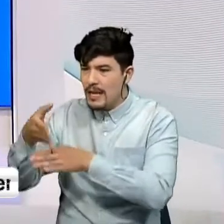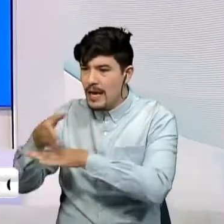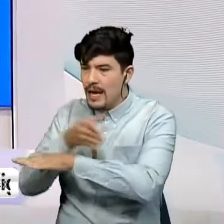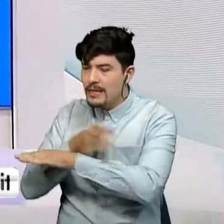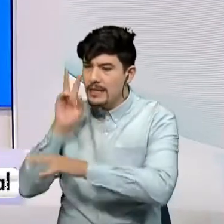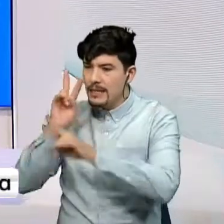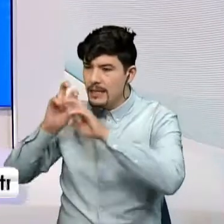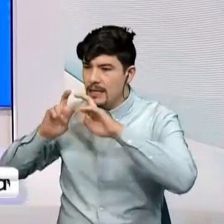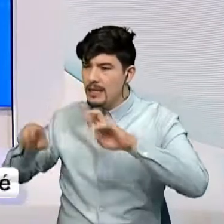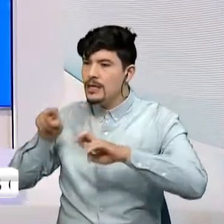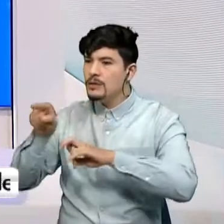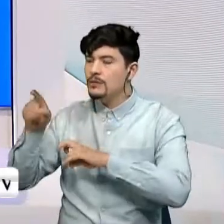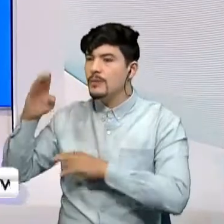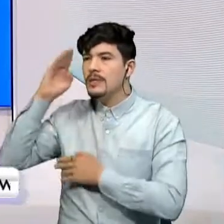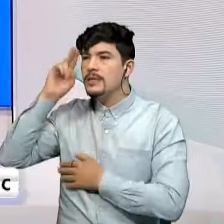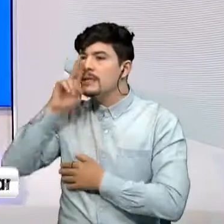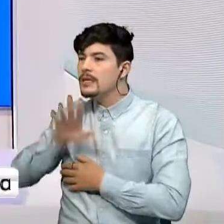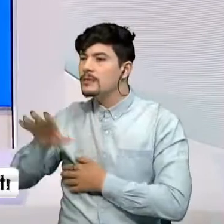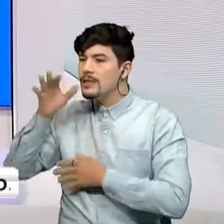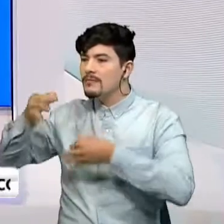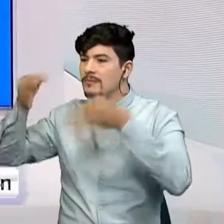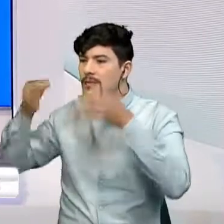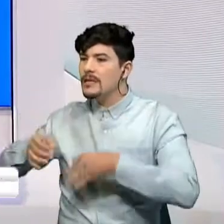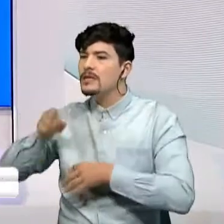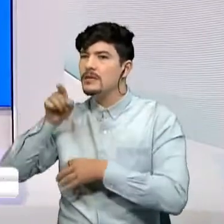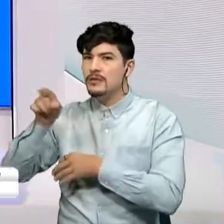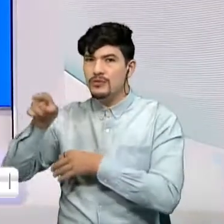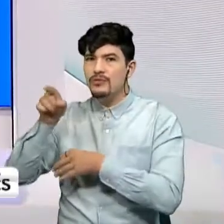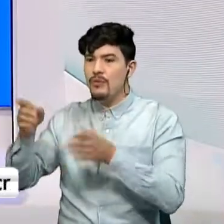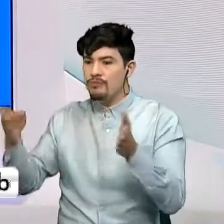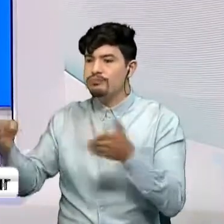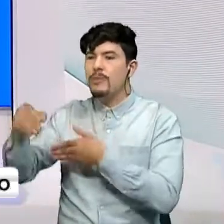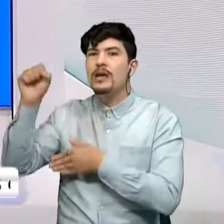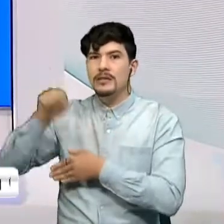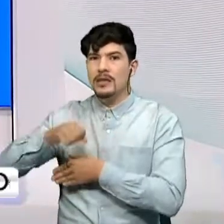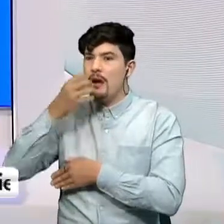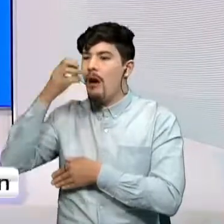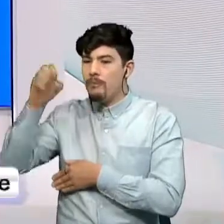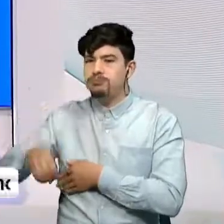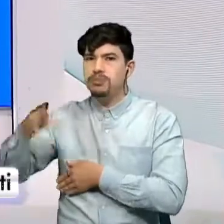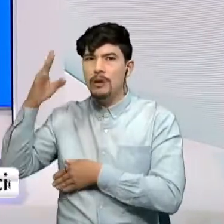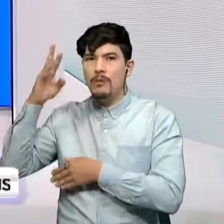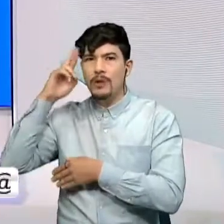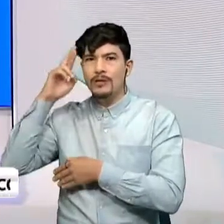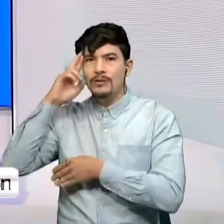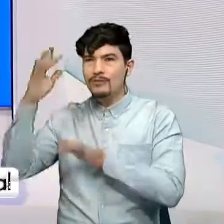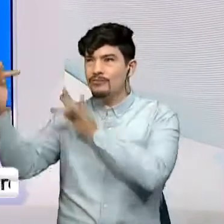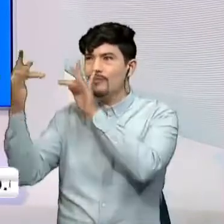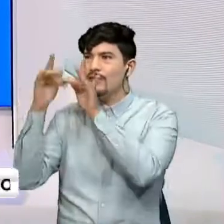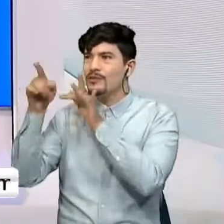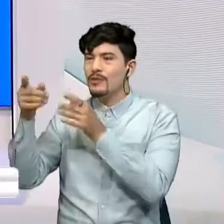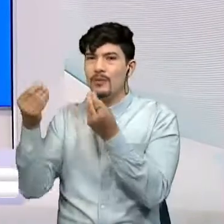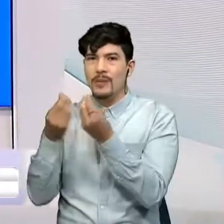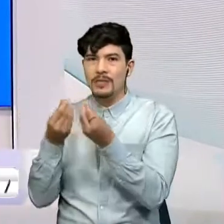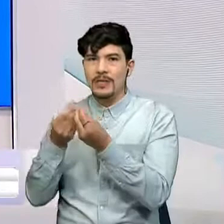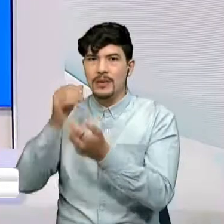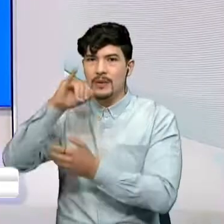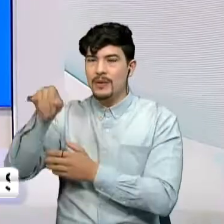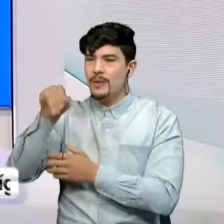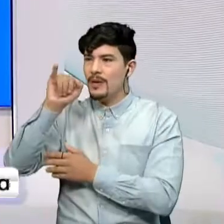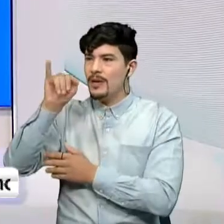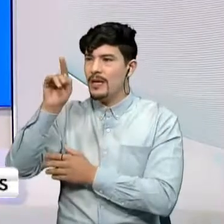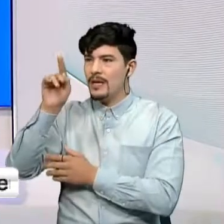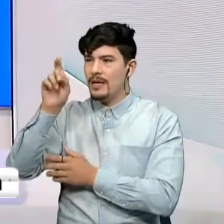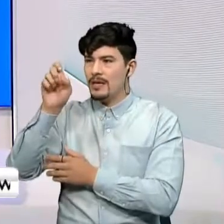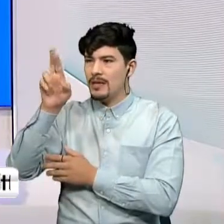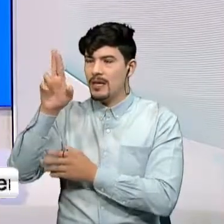inspección, las autoridades confirmaron que el paquete sí tenía explosivos. Por eso nos comunicamos a esa hora con nuestro compañero Heider Logato para que nos amplíe la